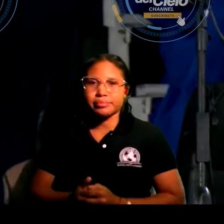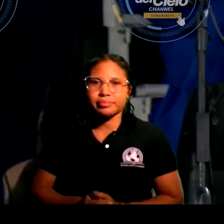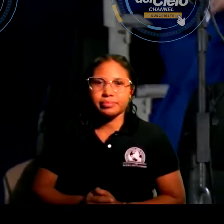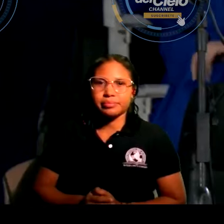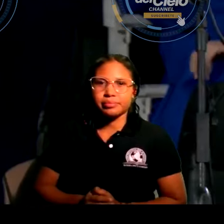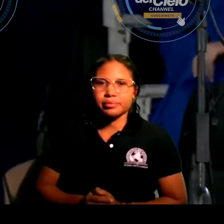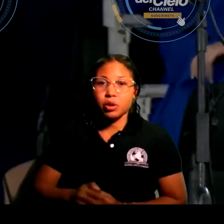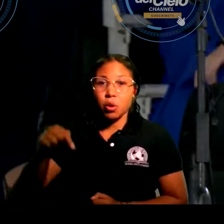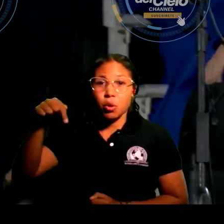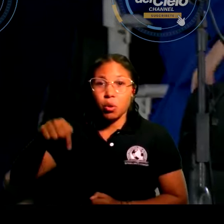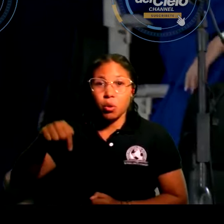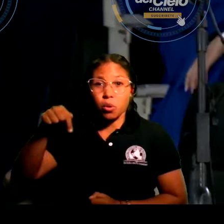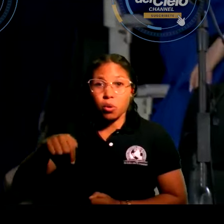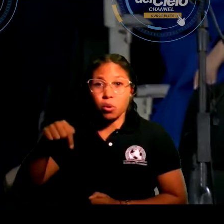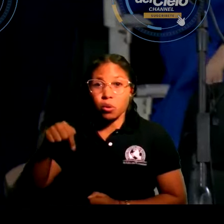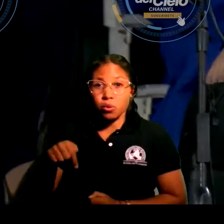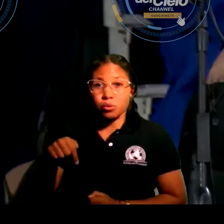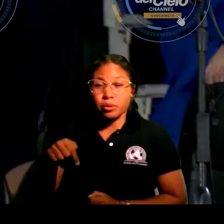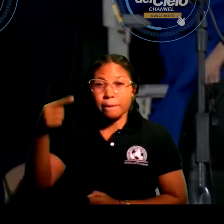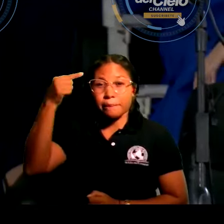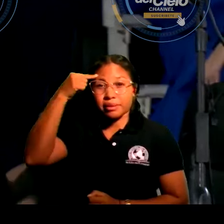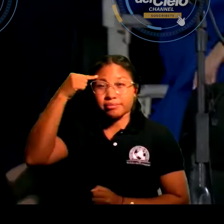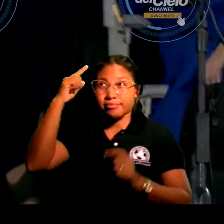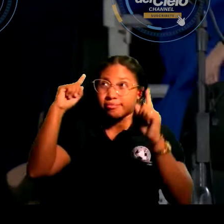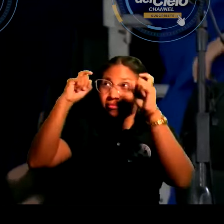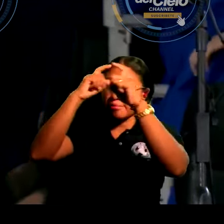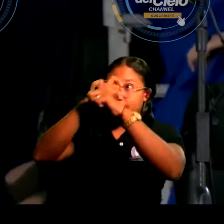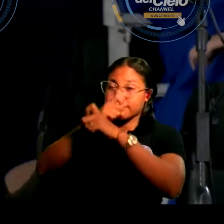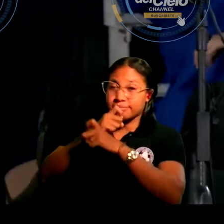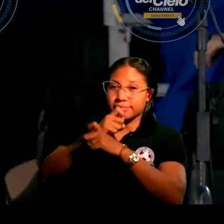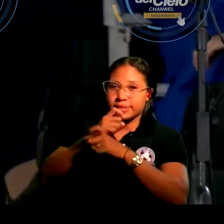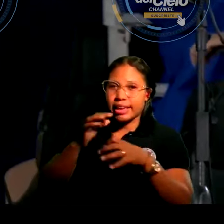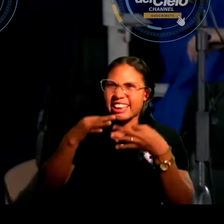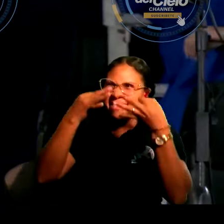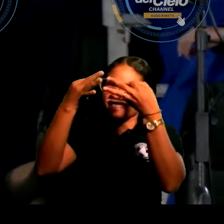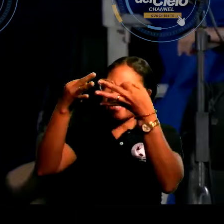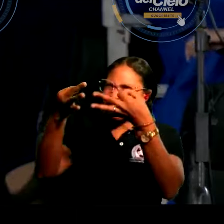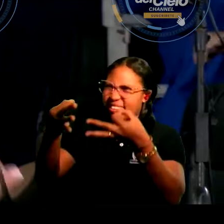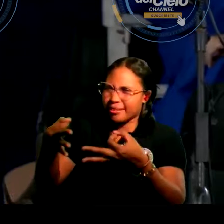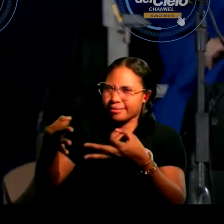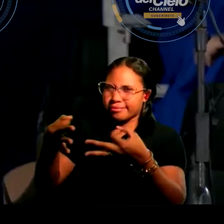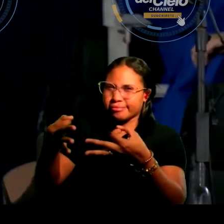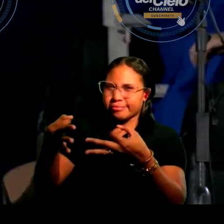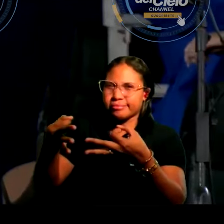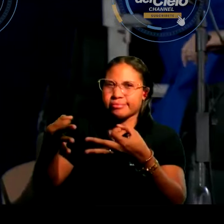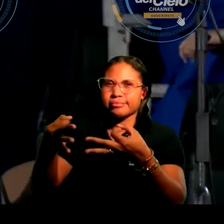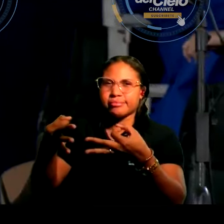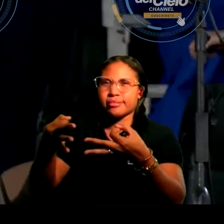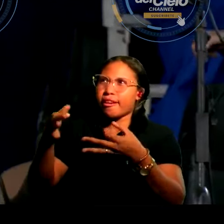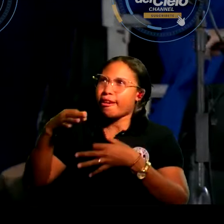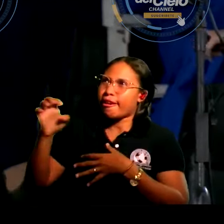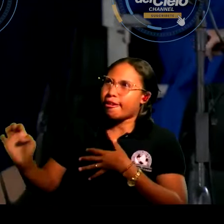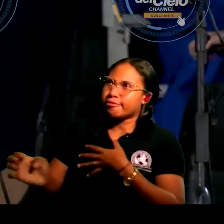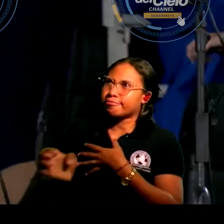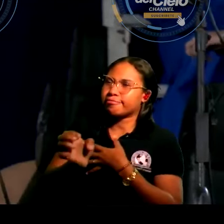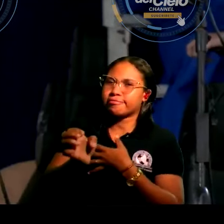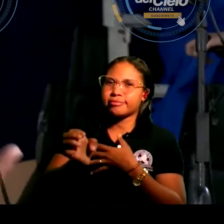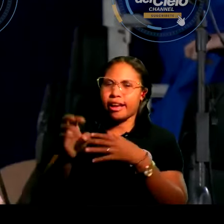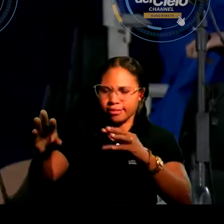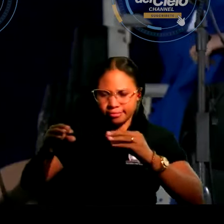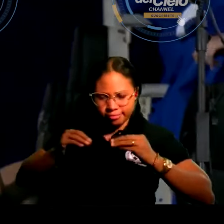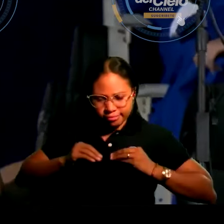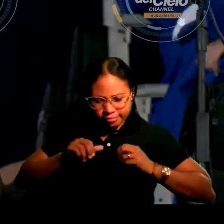noche para usted es creer este evangelio, es recibirlo en su corazón,